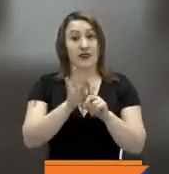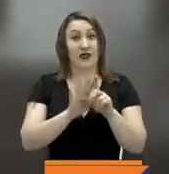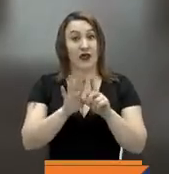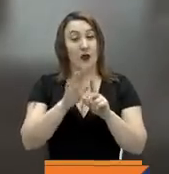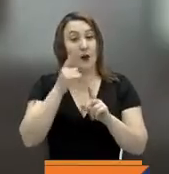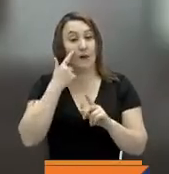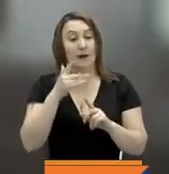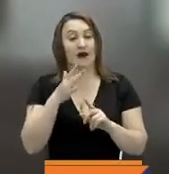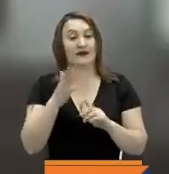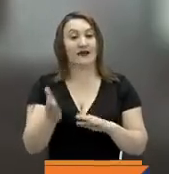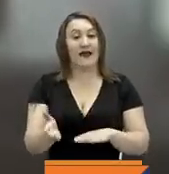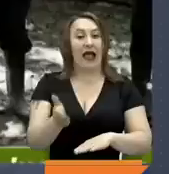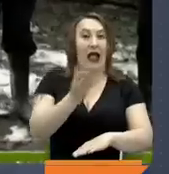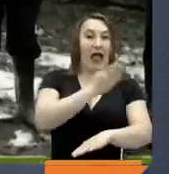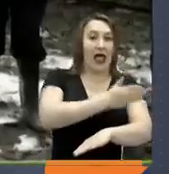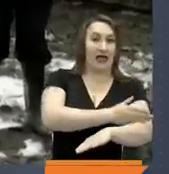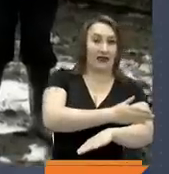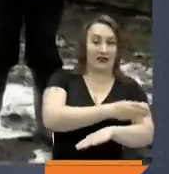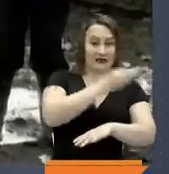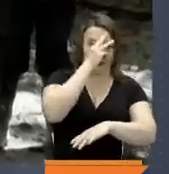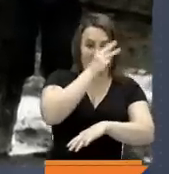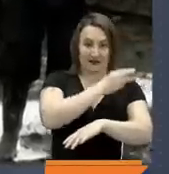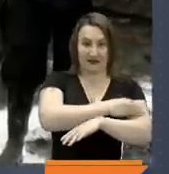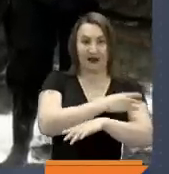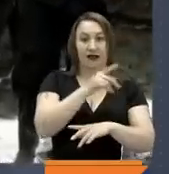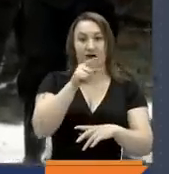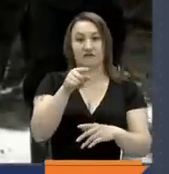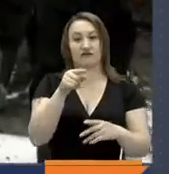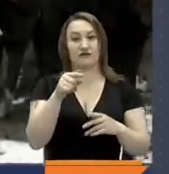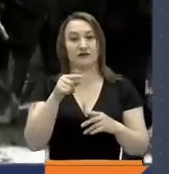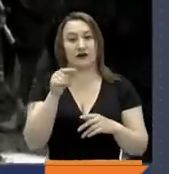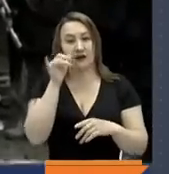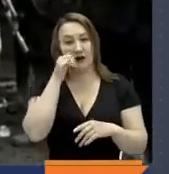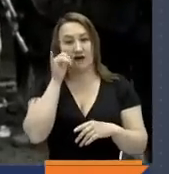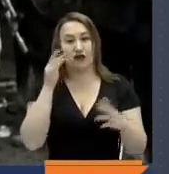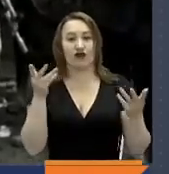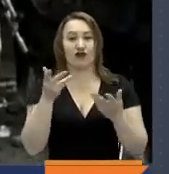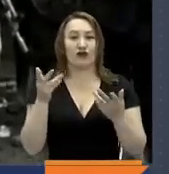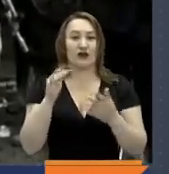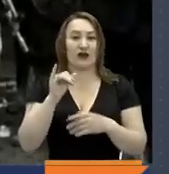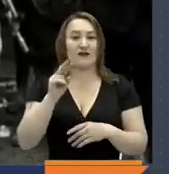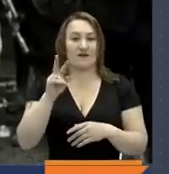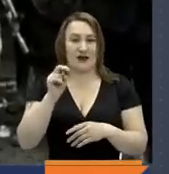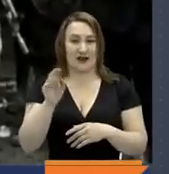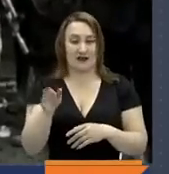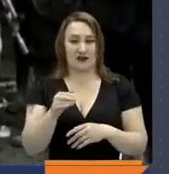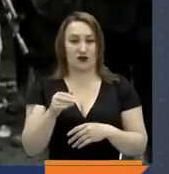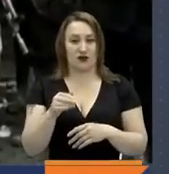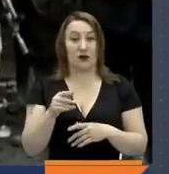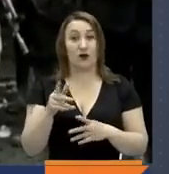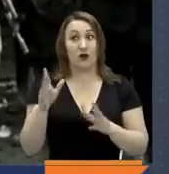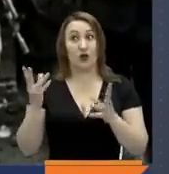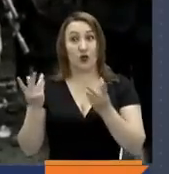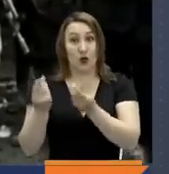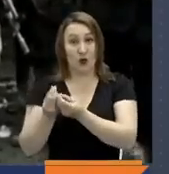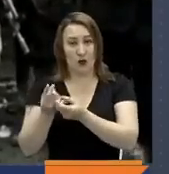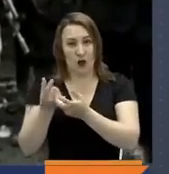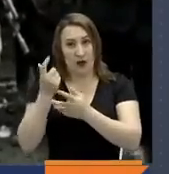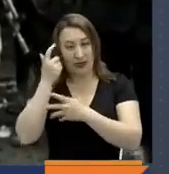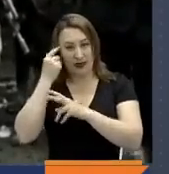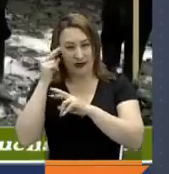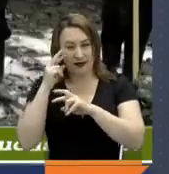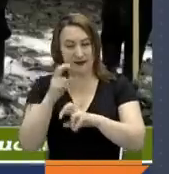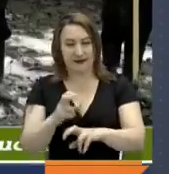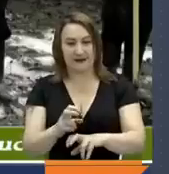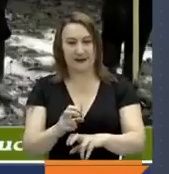grabado antes del operativo militar en el campamento de alias Iván mordisco inteligencia está corroborando la fecha de creación del